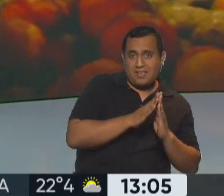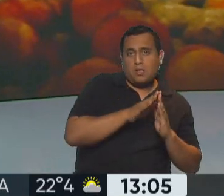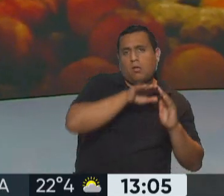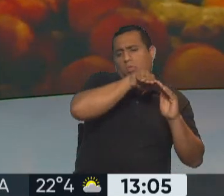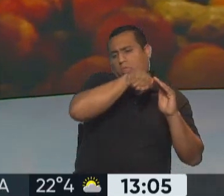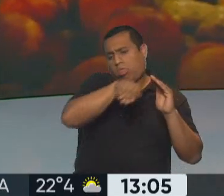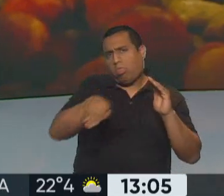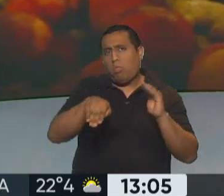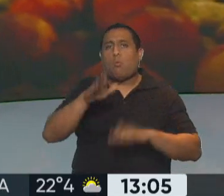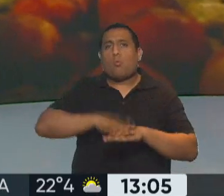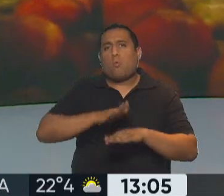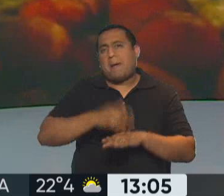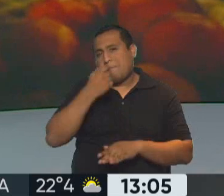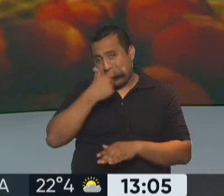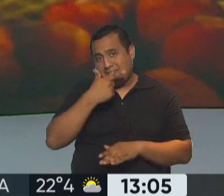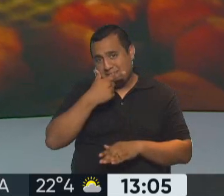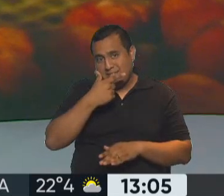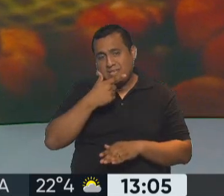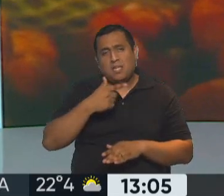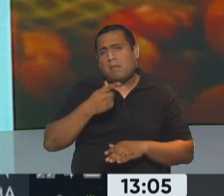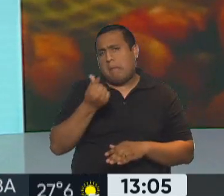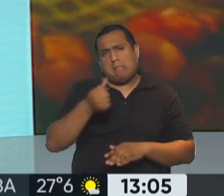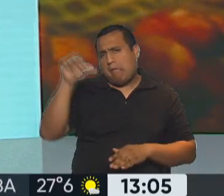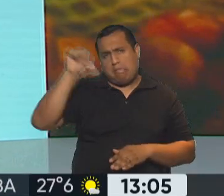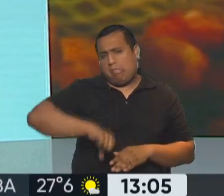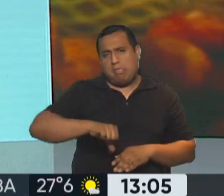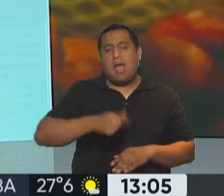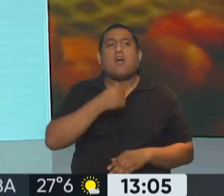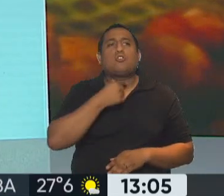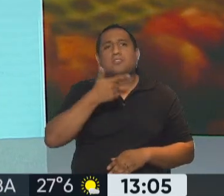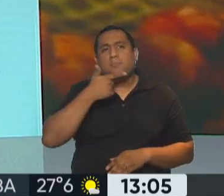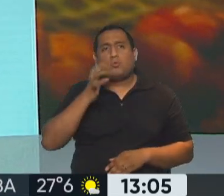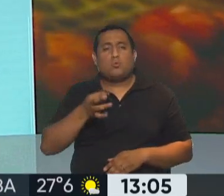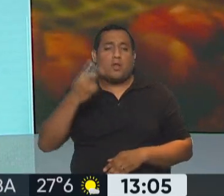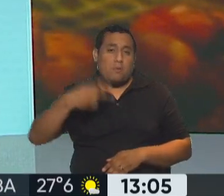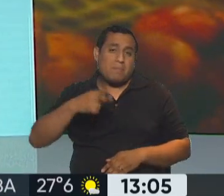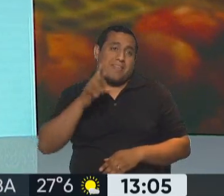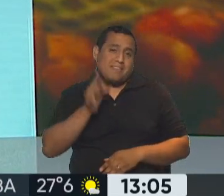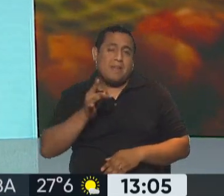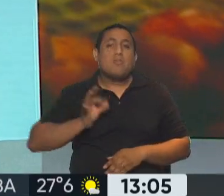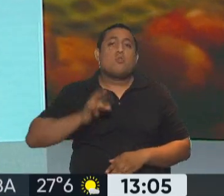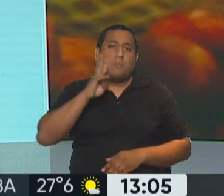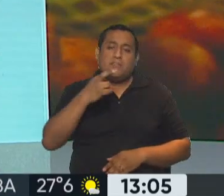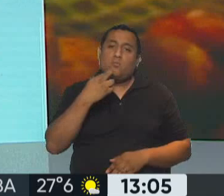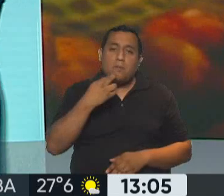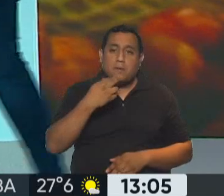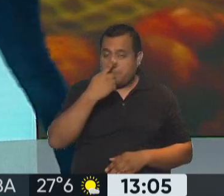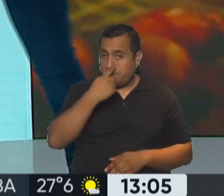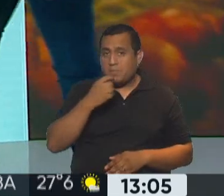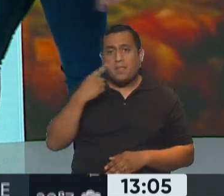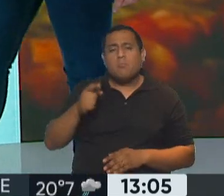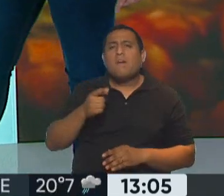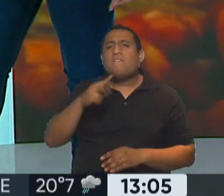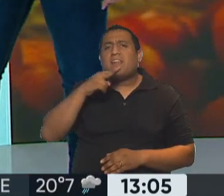plata con Macri, de hecho se produjo la devaluación, agosto, septiembre, octubre, noviembre, diciembre del 19. Fíjense lo que son estas